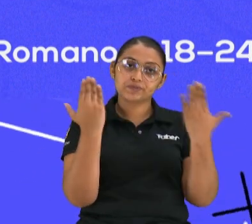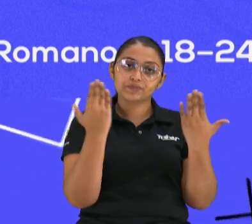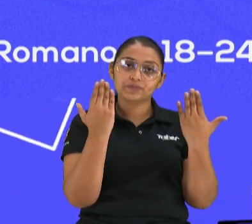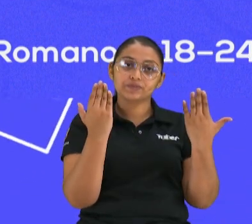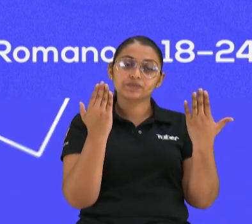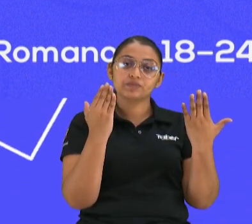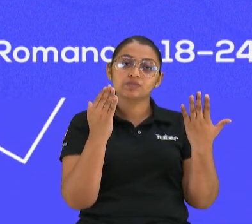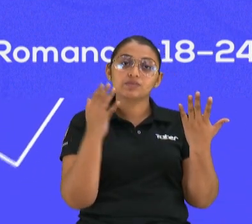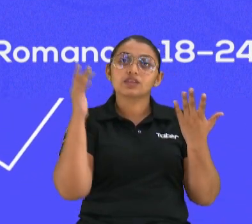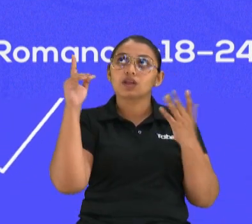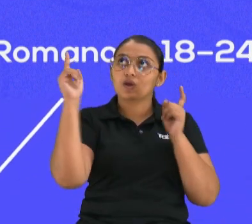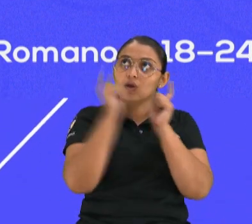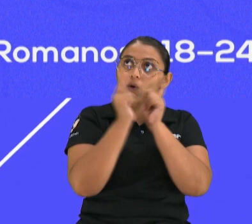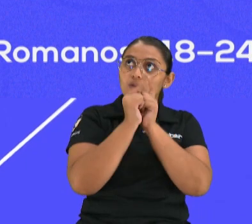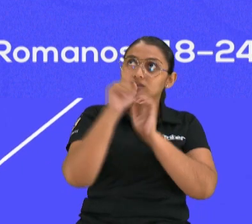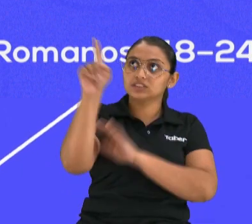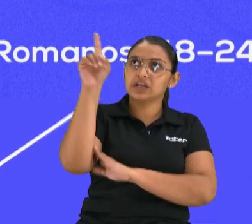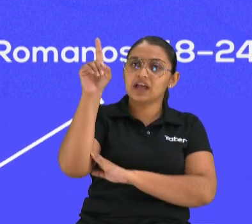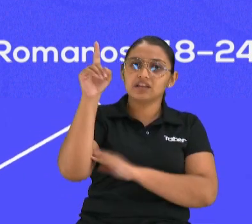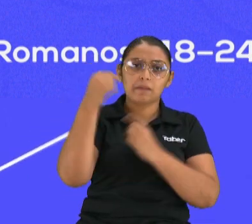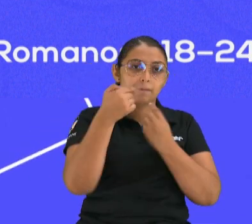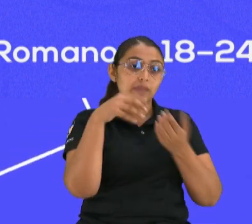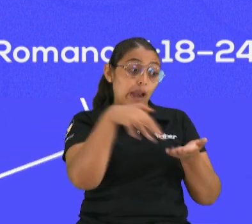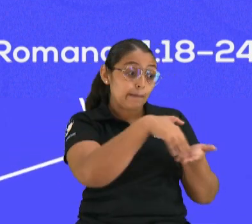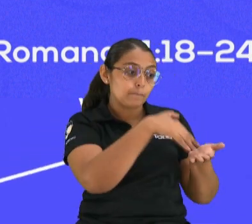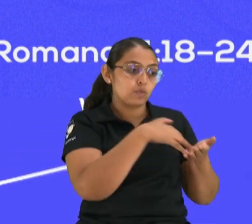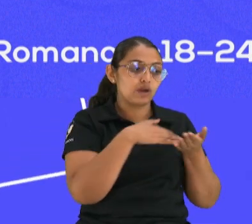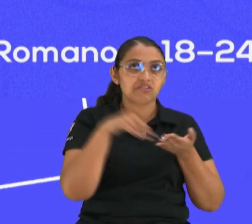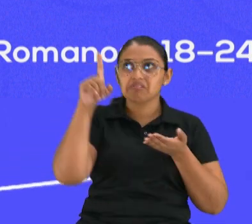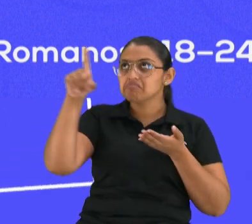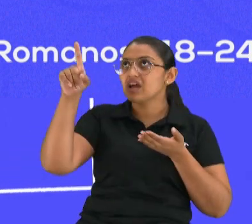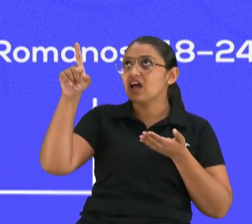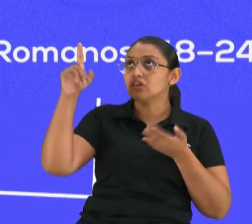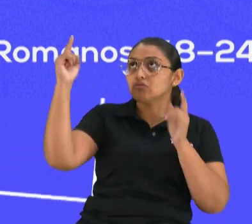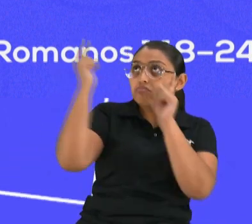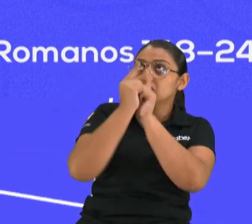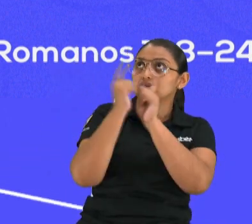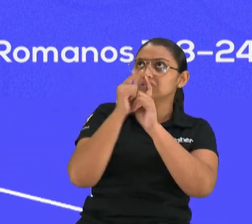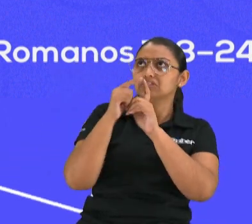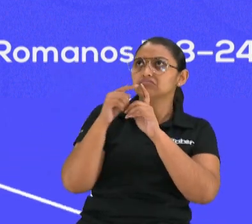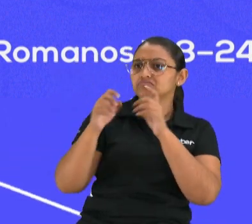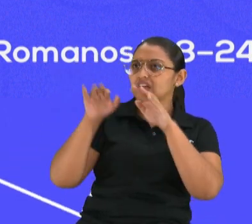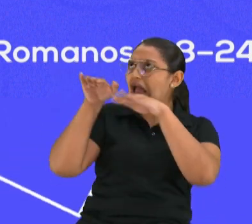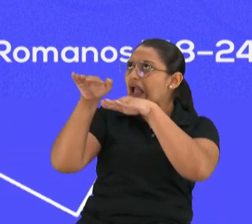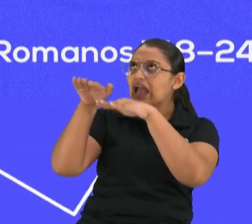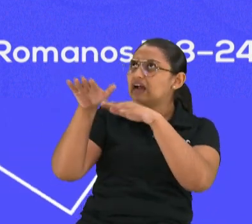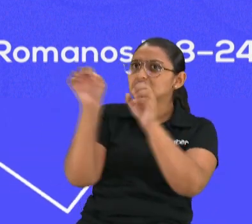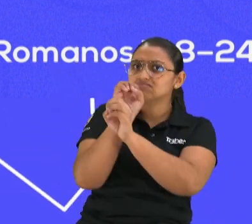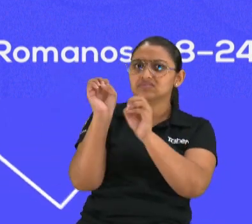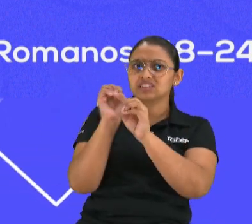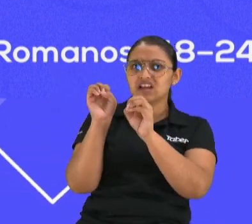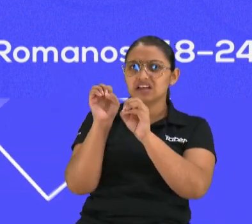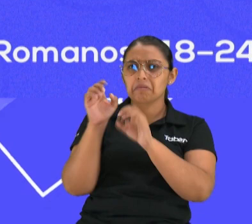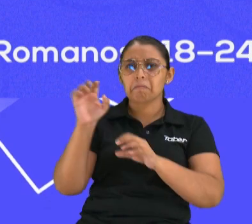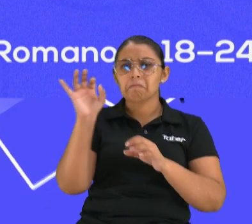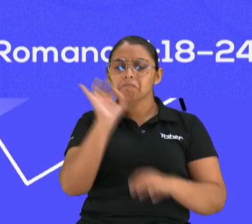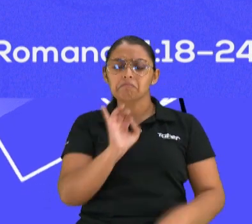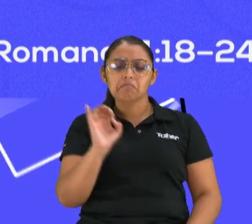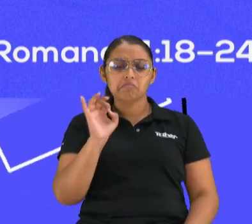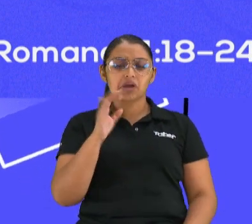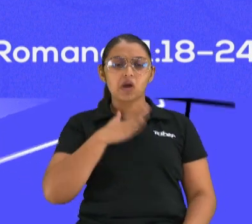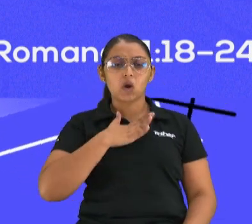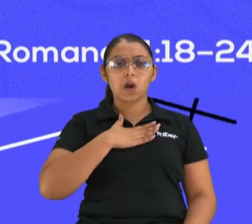conocido a Dios no le glorificaron como a Dios ni le dieron gracias sino que se envanecieron en su razonamientos